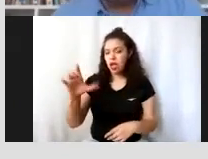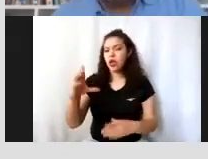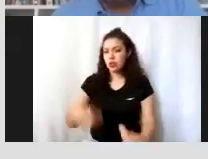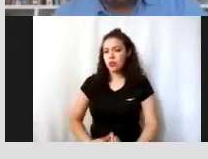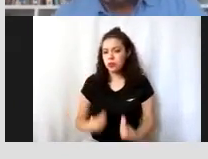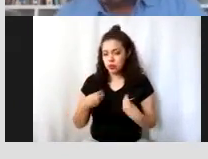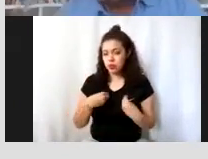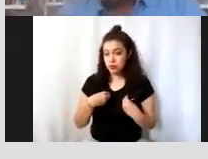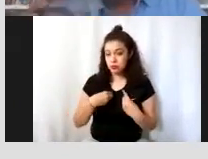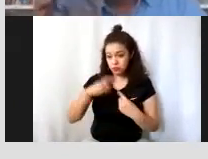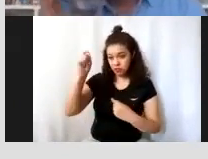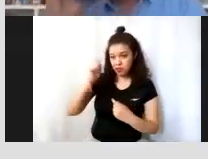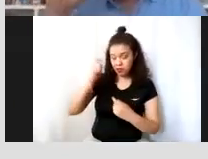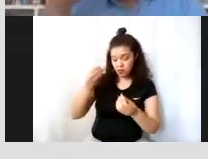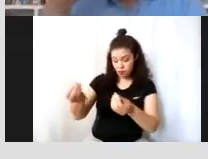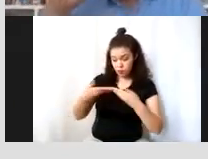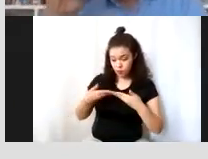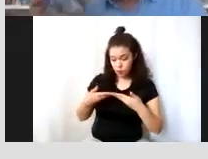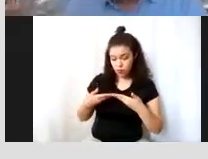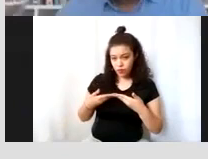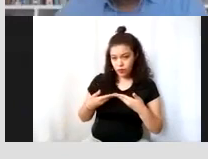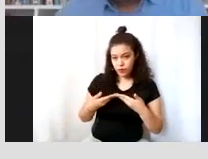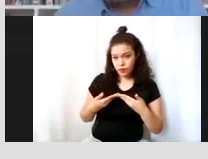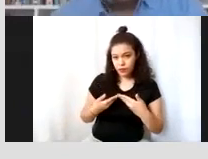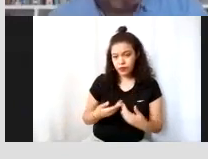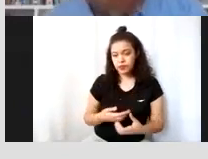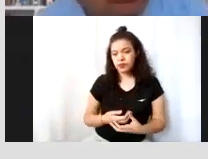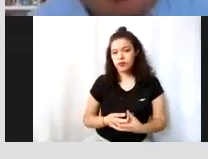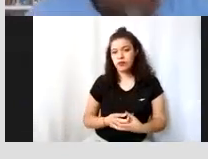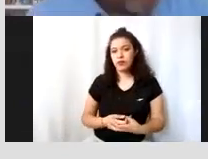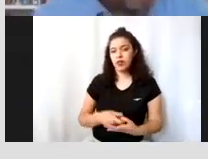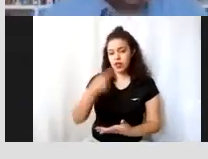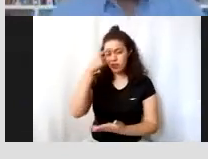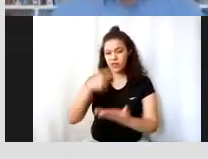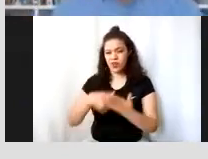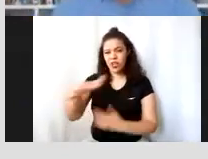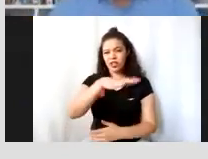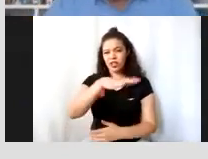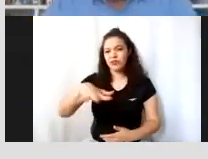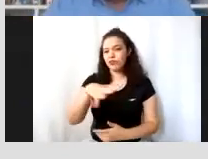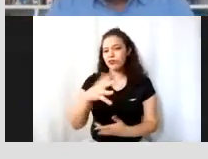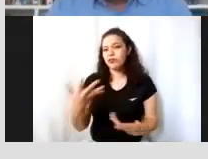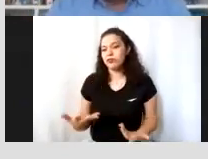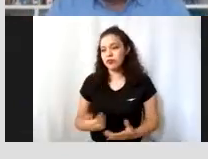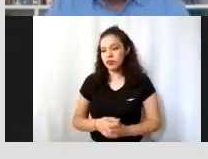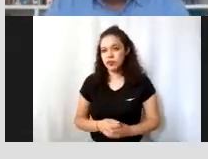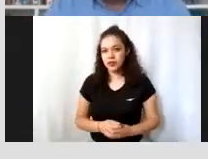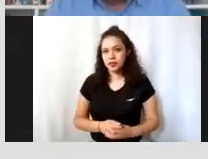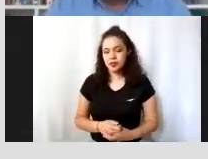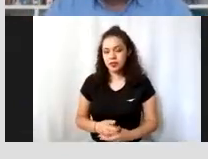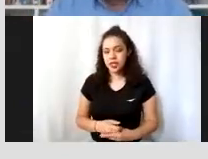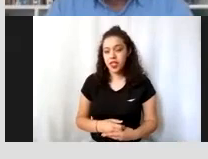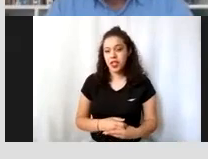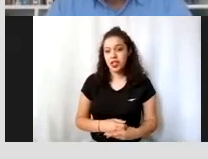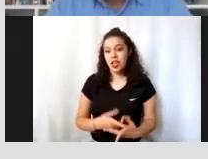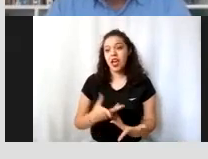das la beca? Yo creo que tiene que ver mucho la zona. Obviamente es una zona adinerada, por